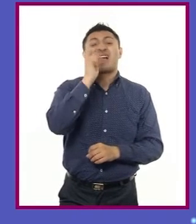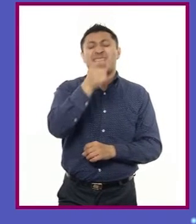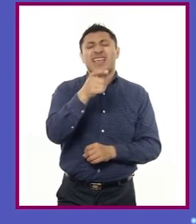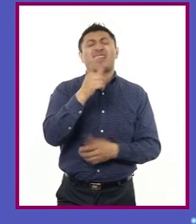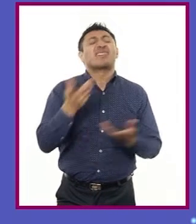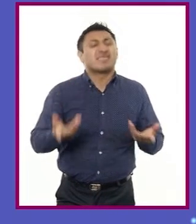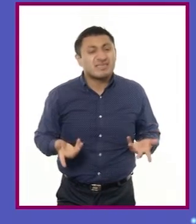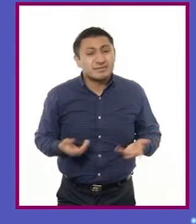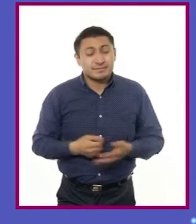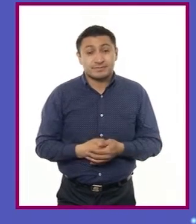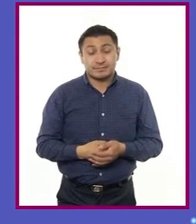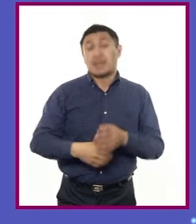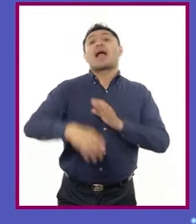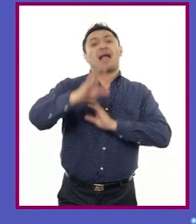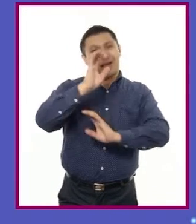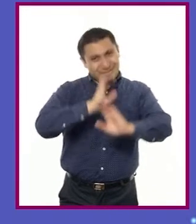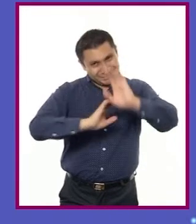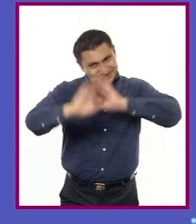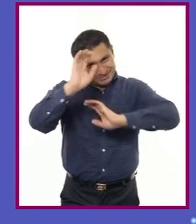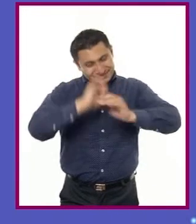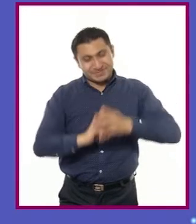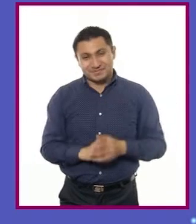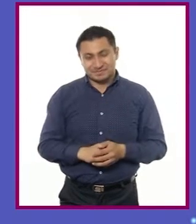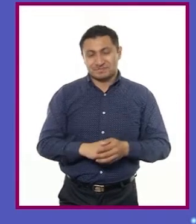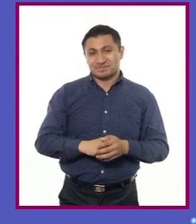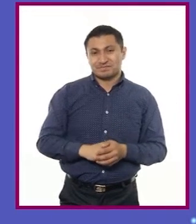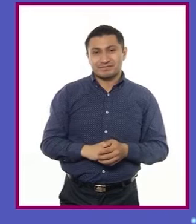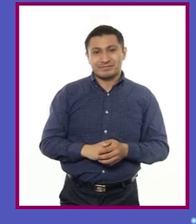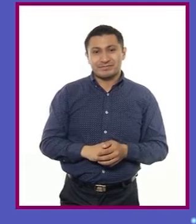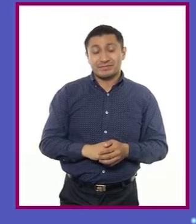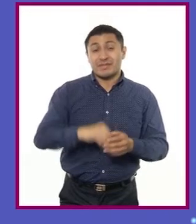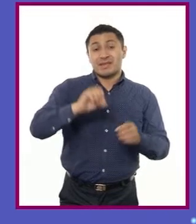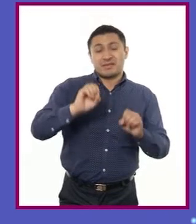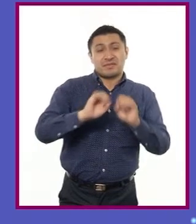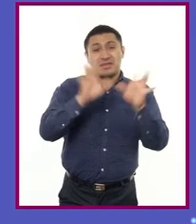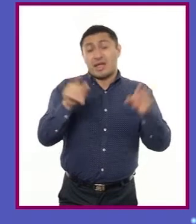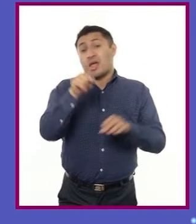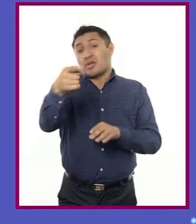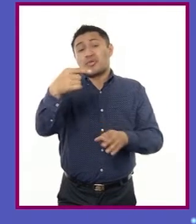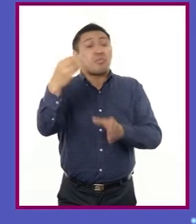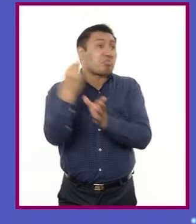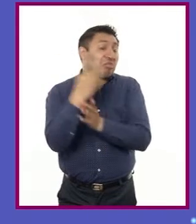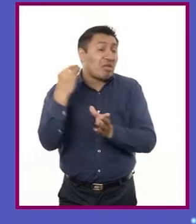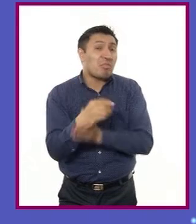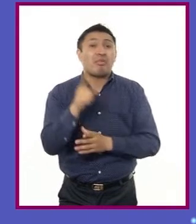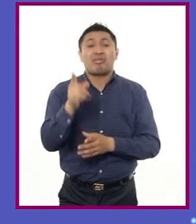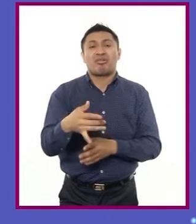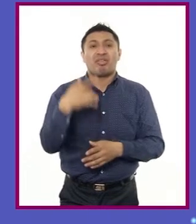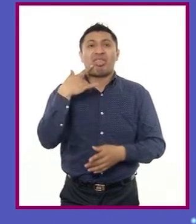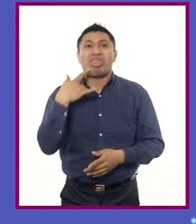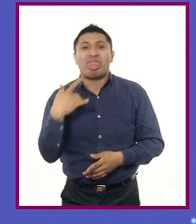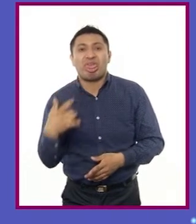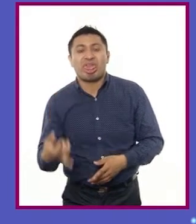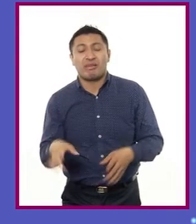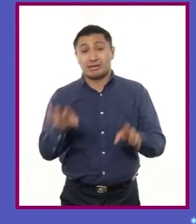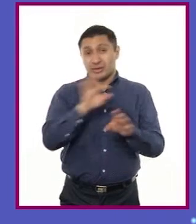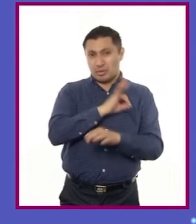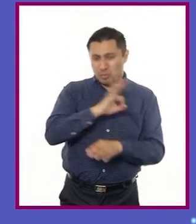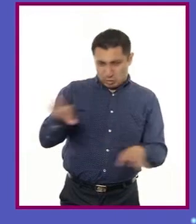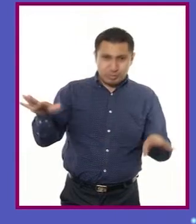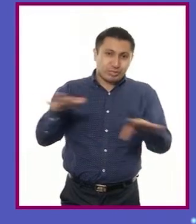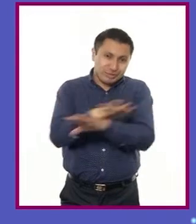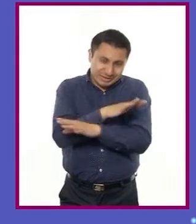rola, una canción. Claro que no me pelas, tirando baba, pueden también